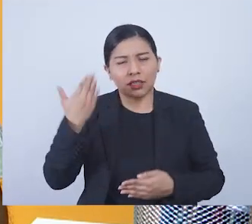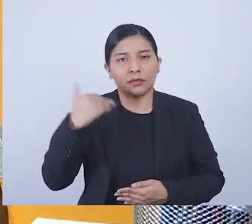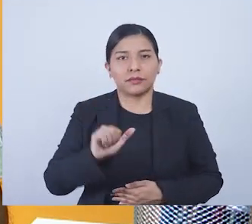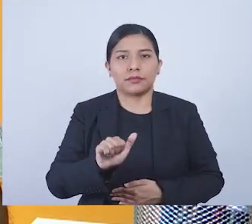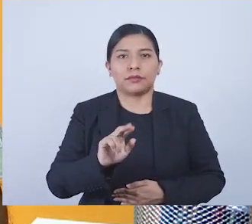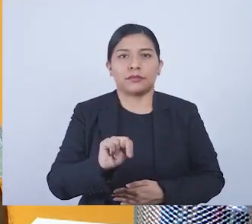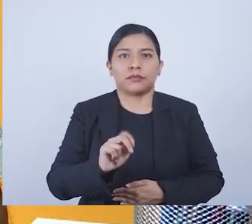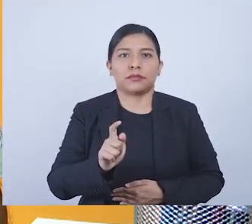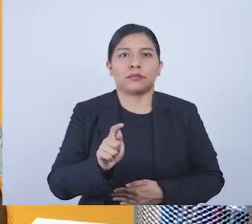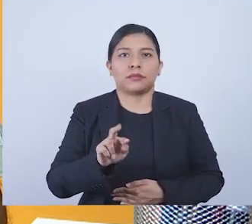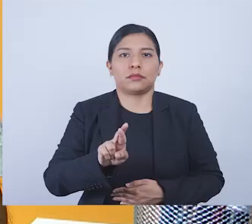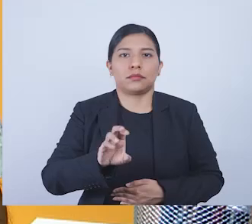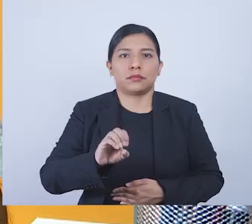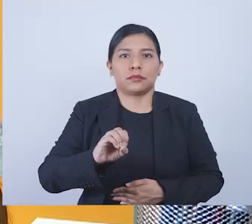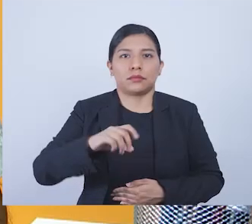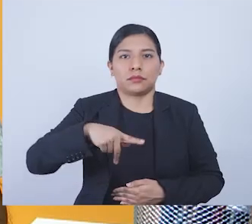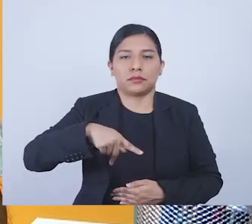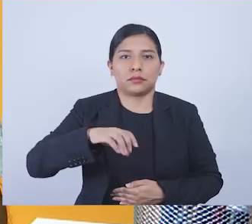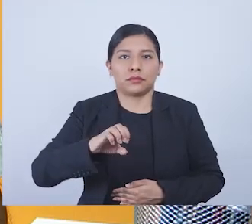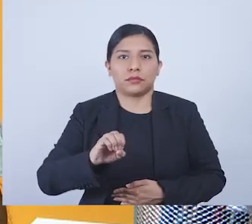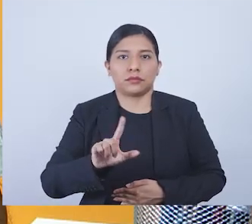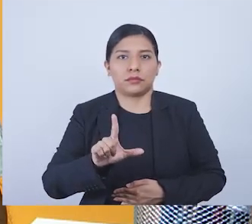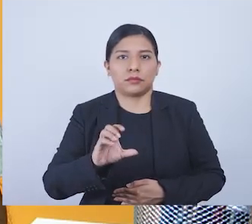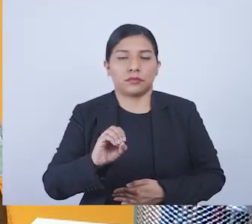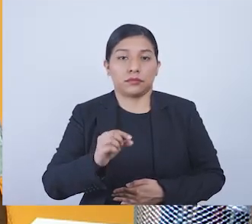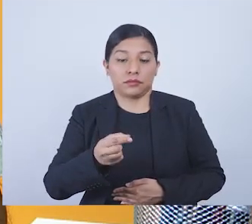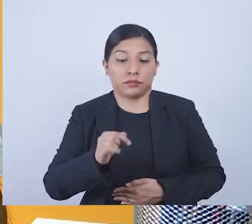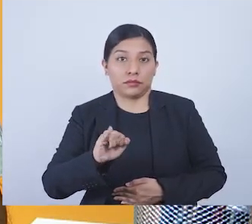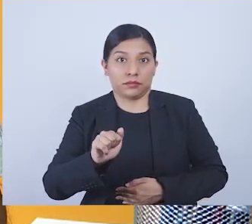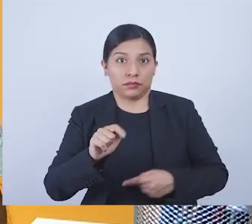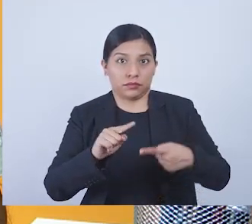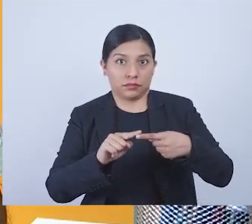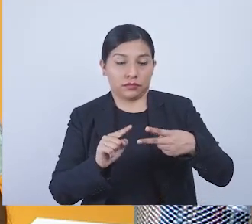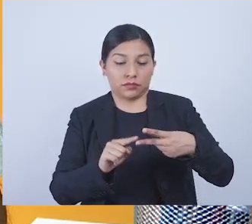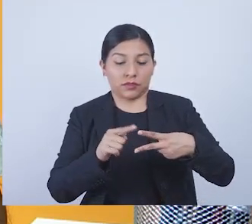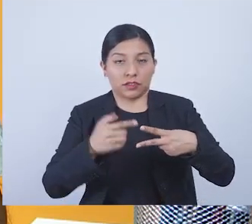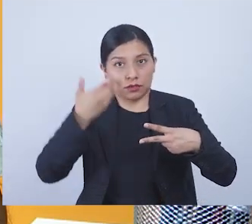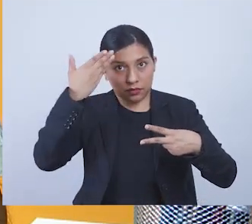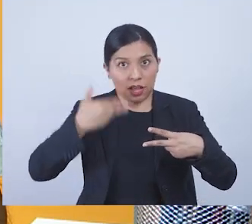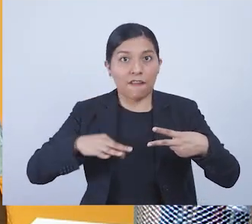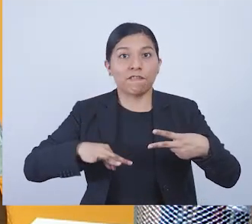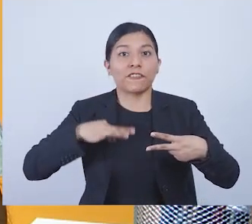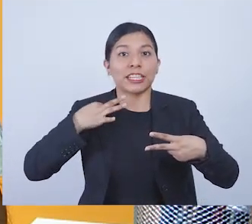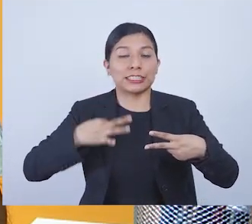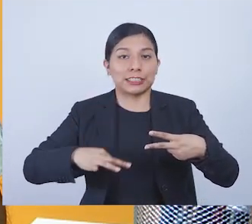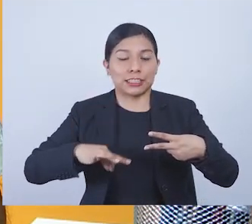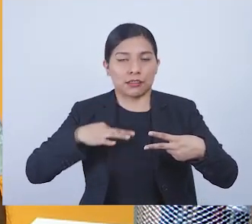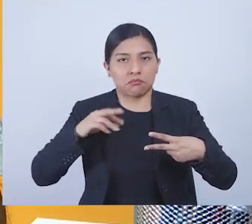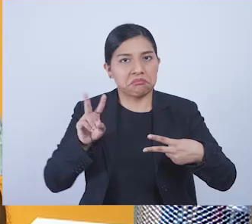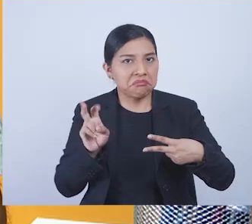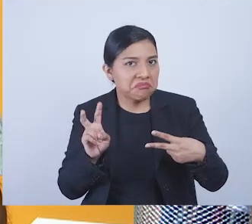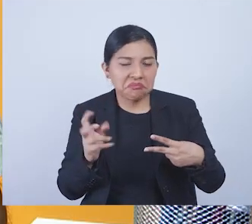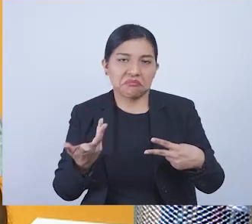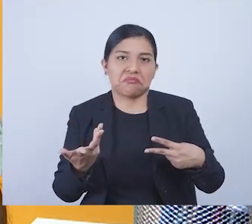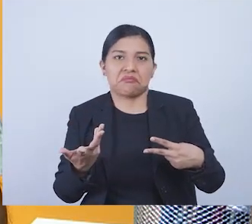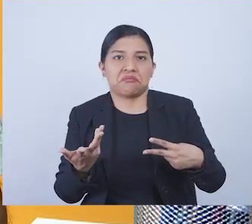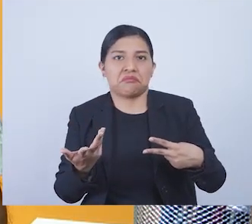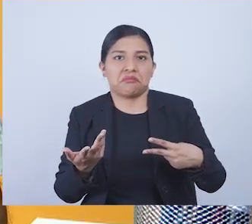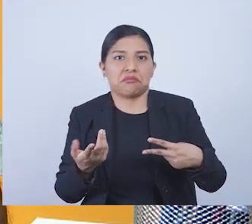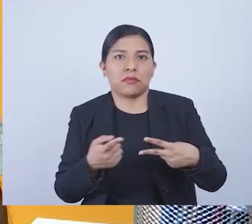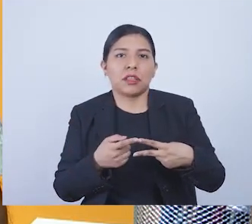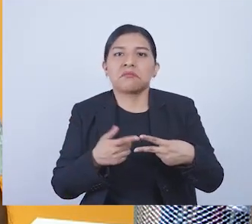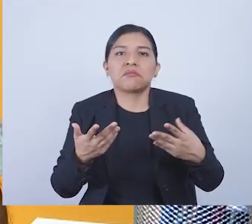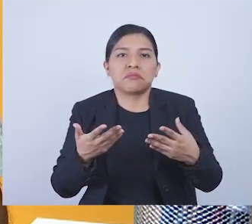Es una ciencia del hombre que tiene dos vertientes. La vertiente física, que tiene que ver con el aspecto